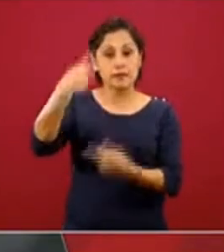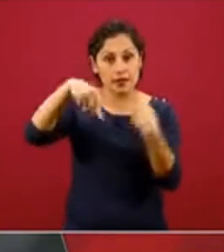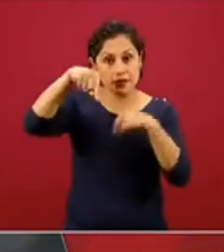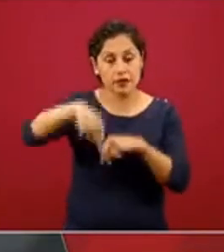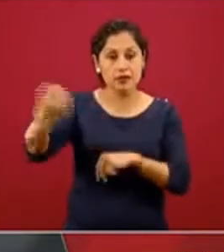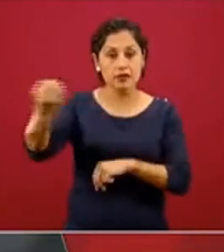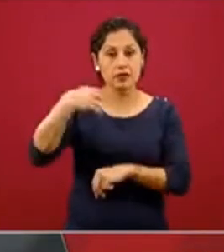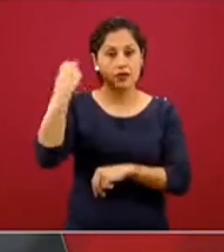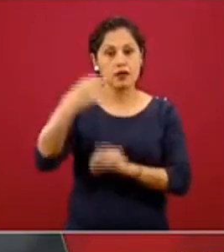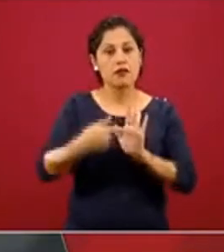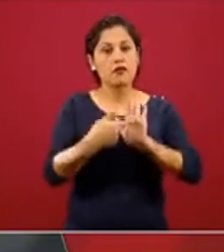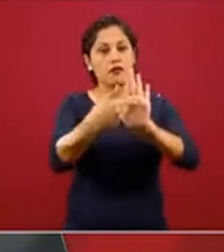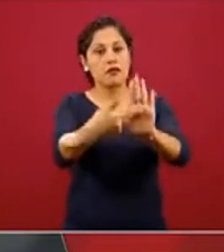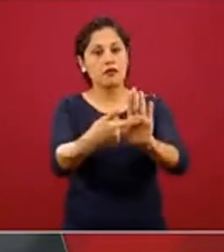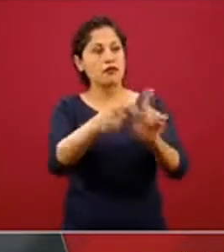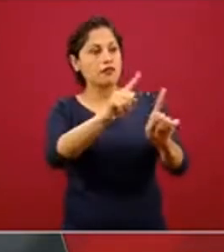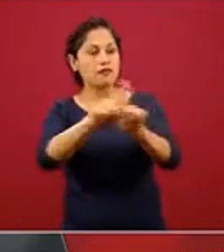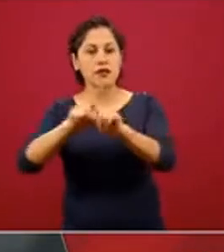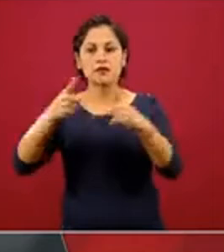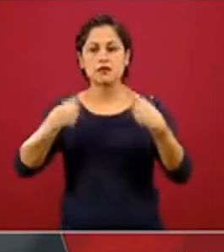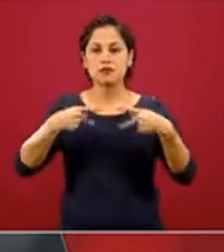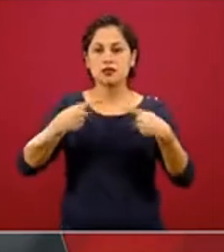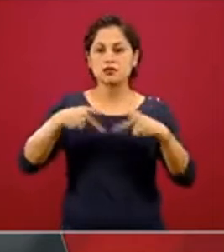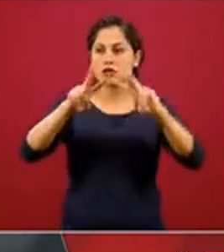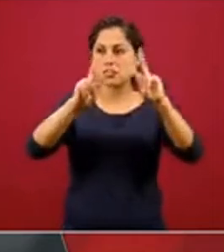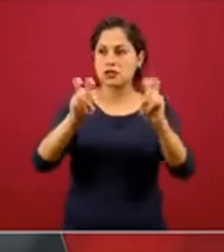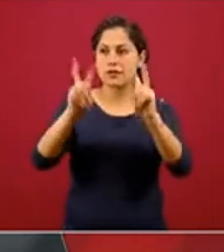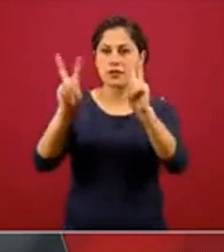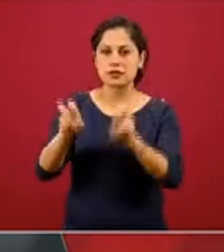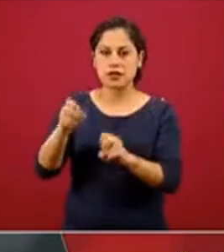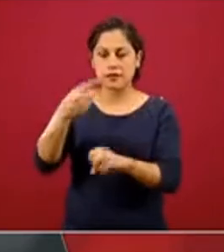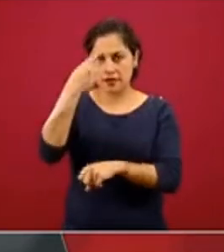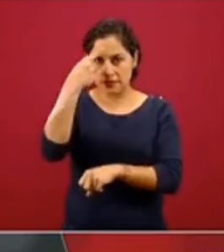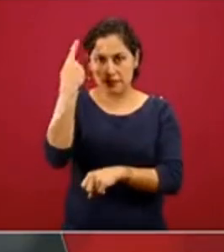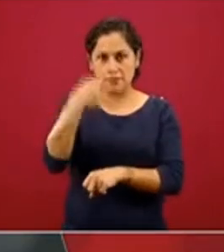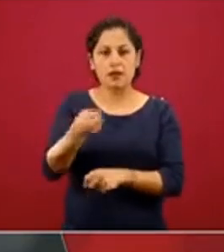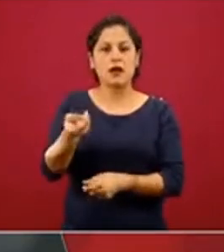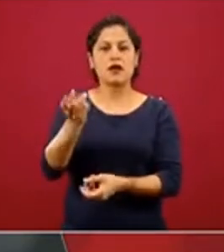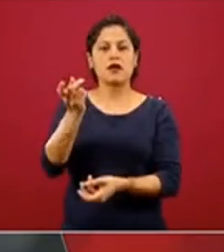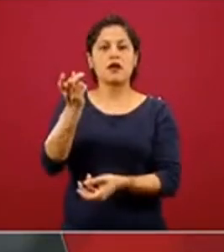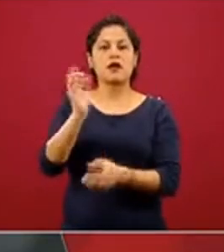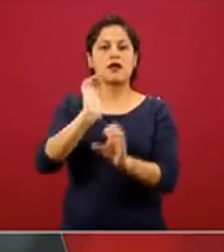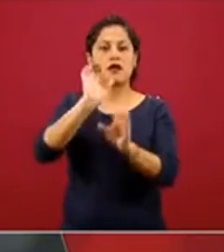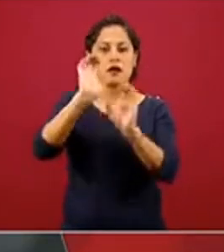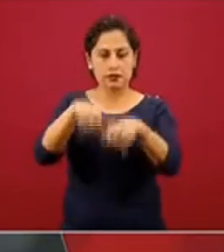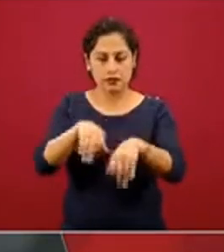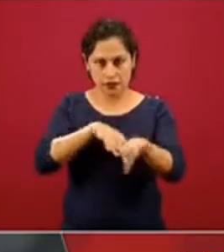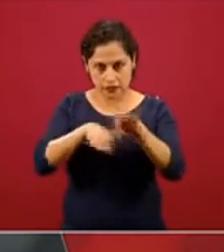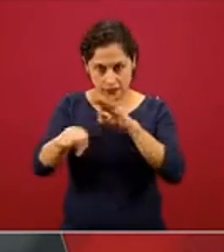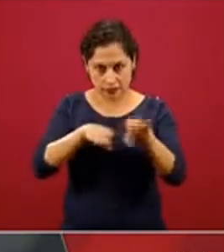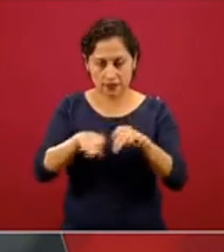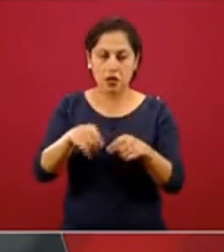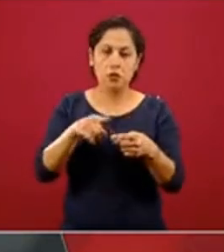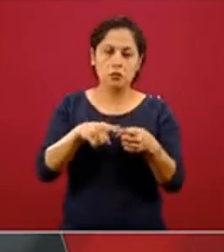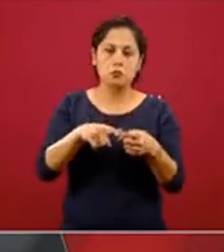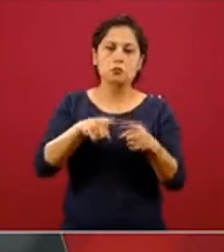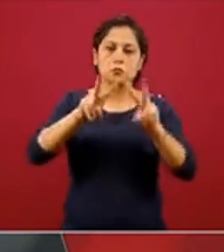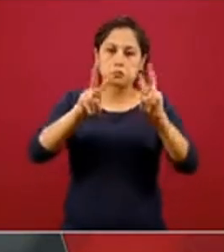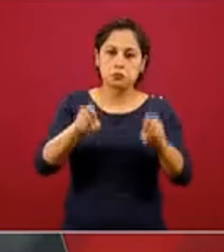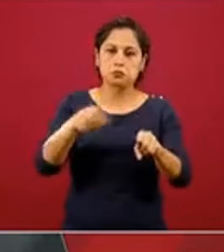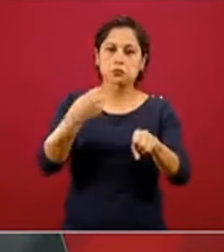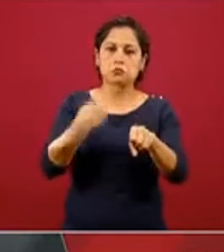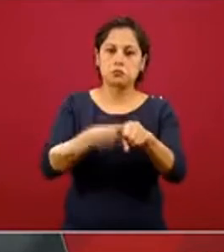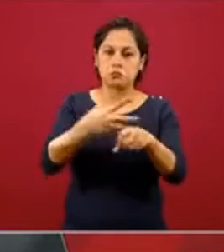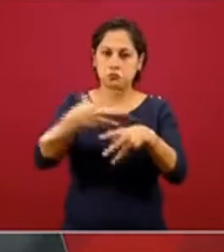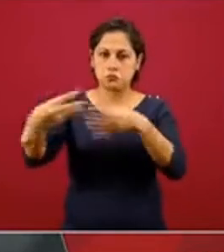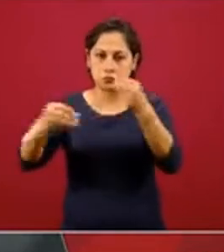tipo de profesionistas que nos hacían falta: infectólogos, infectólogas, personal de medicina